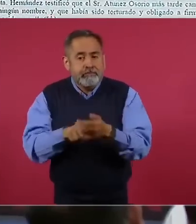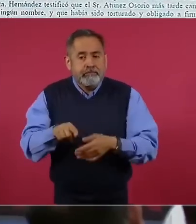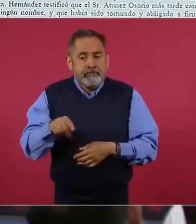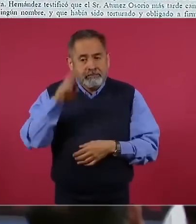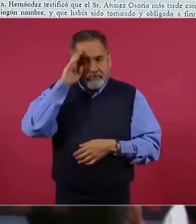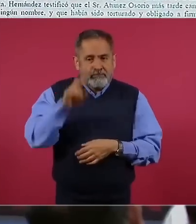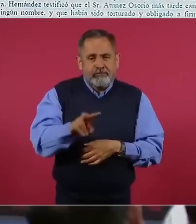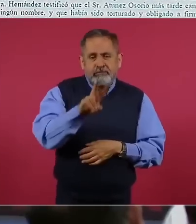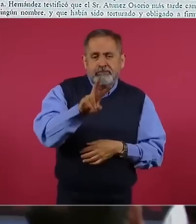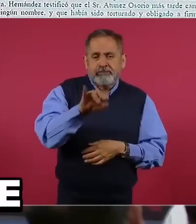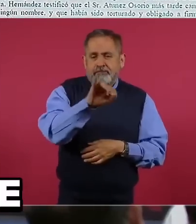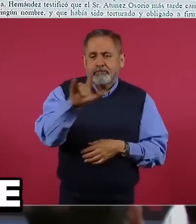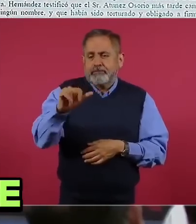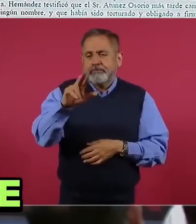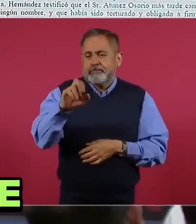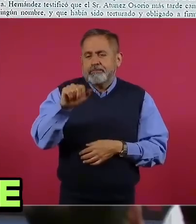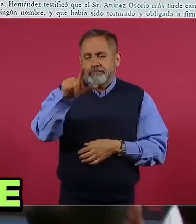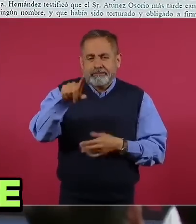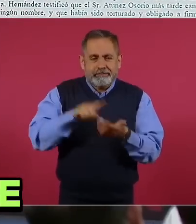Villarreal, un